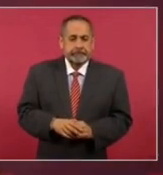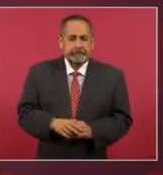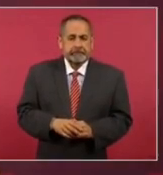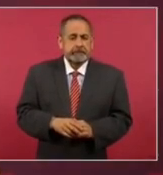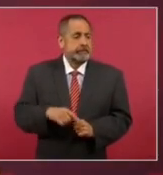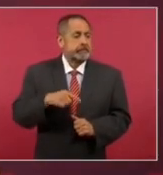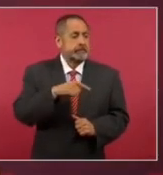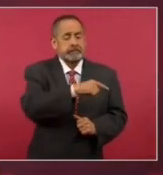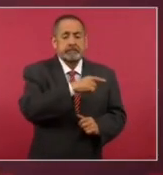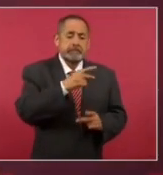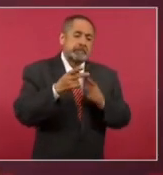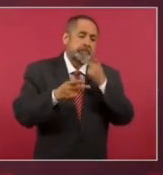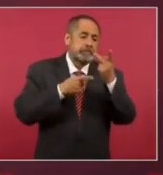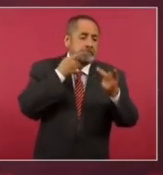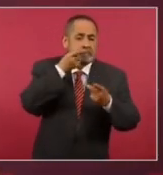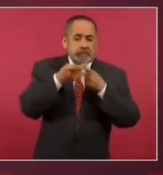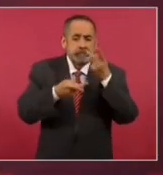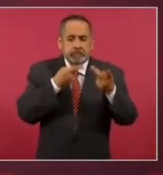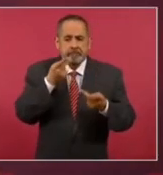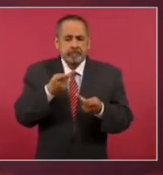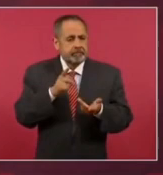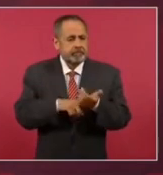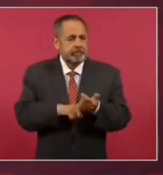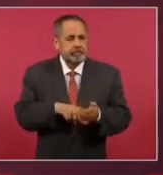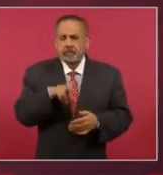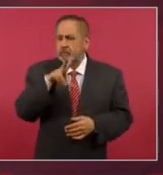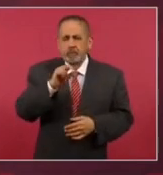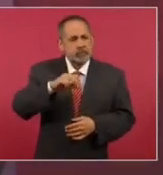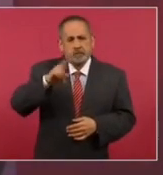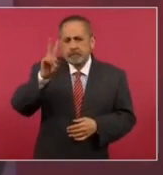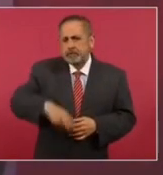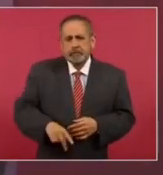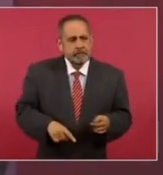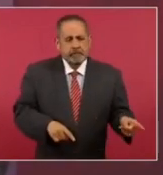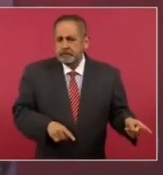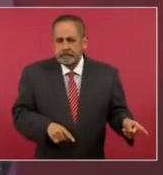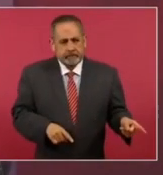diciendo cosas que no son ciertas,